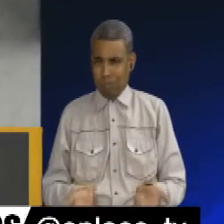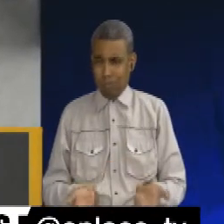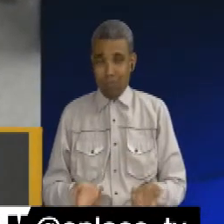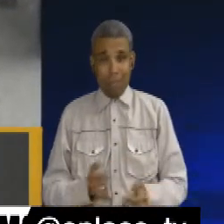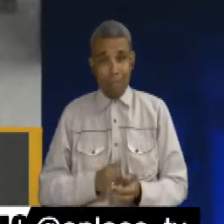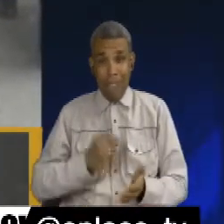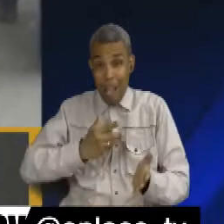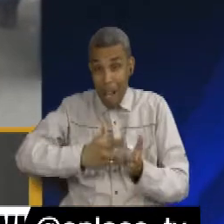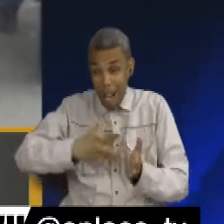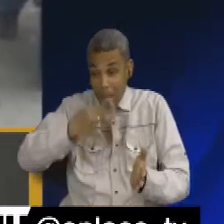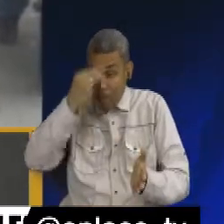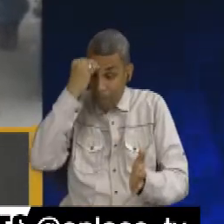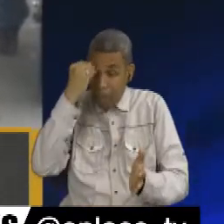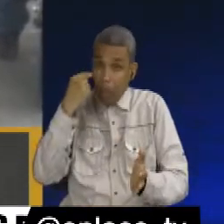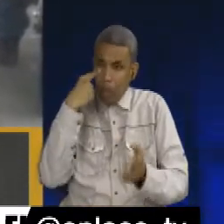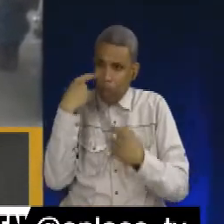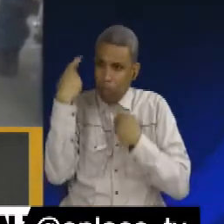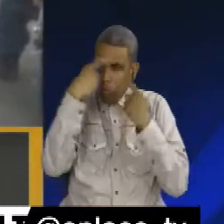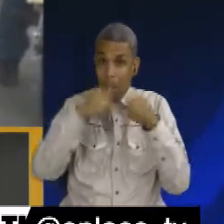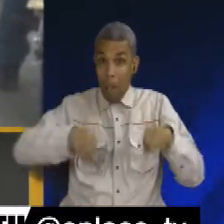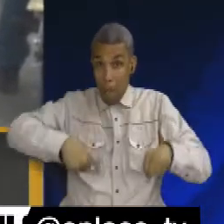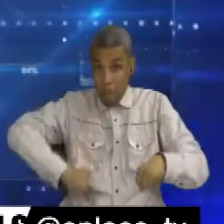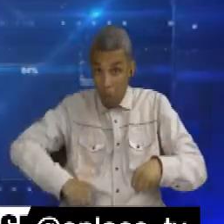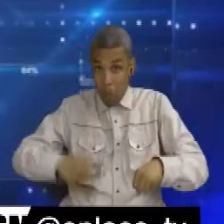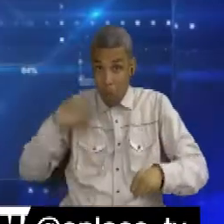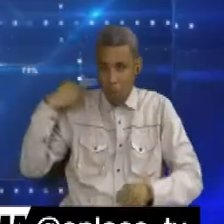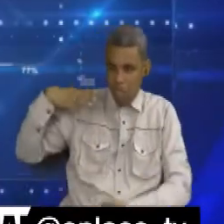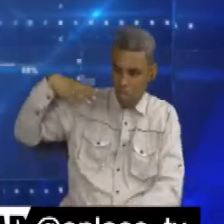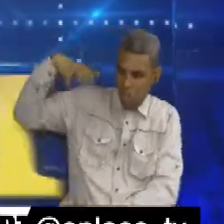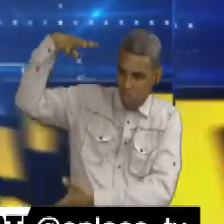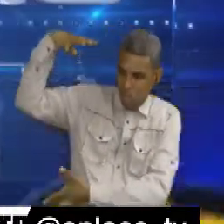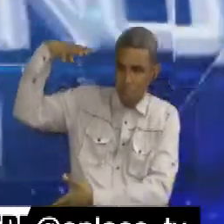Este vehículo no fue fabricado para estos trasteos.